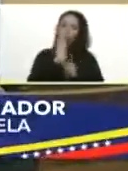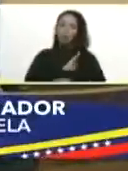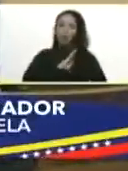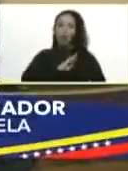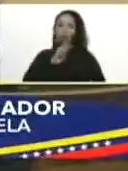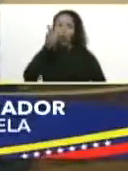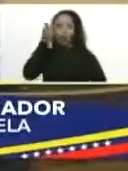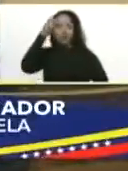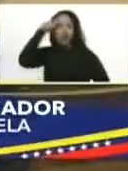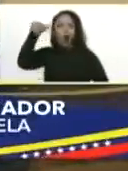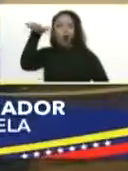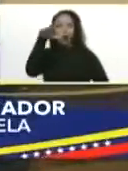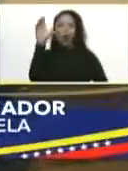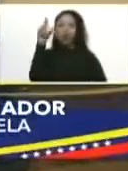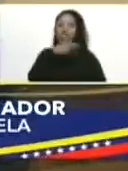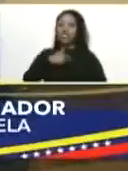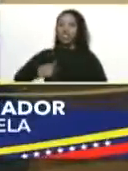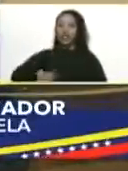ambos pueblos.